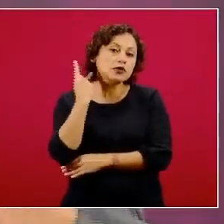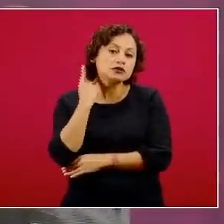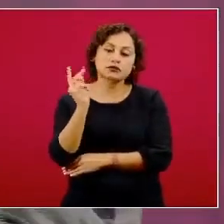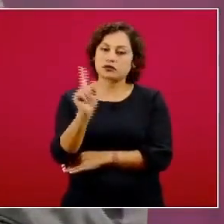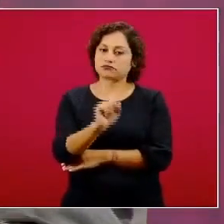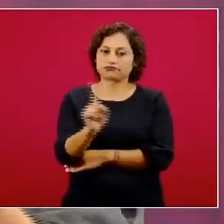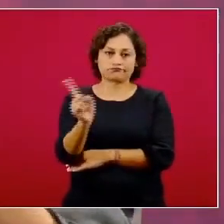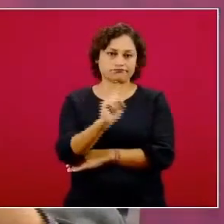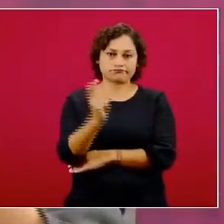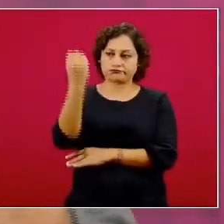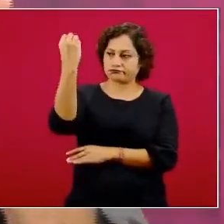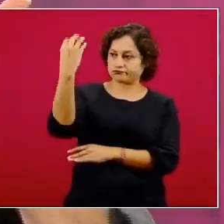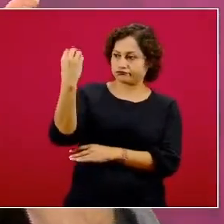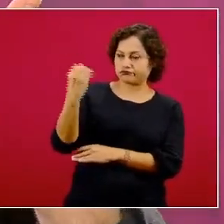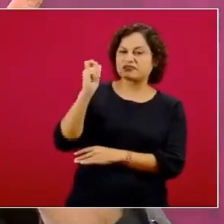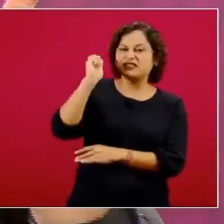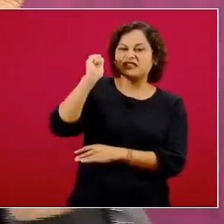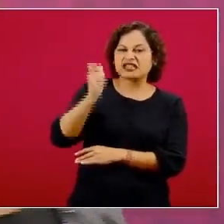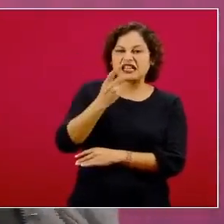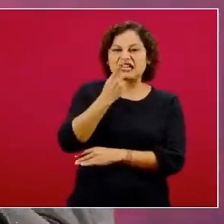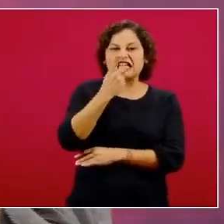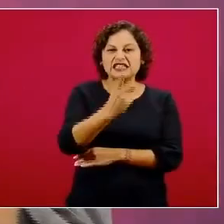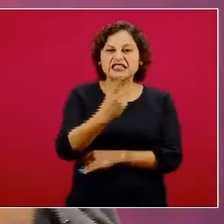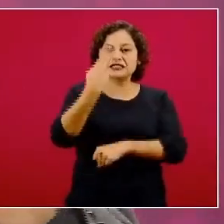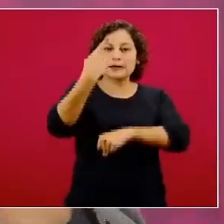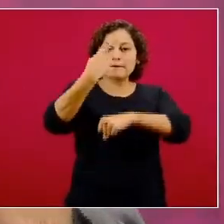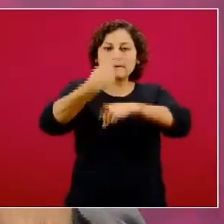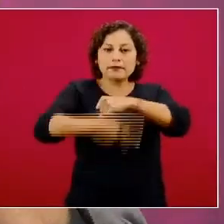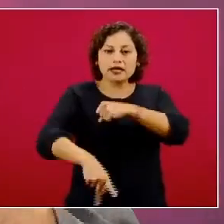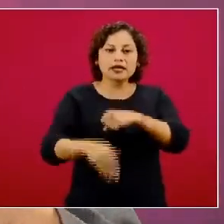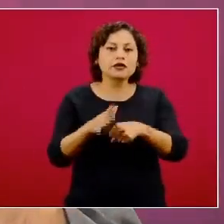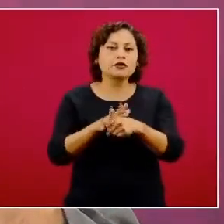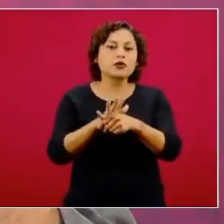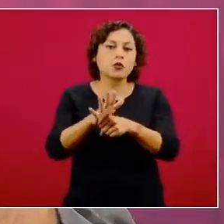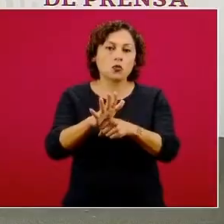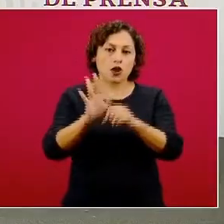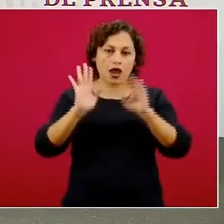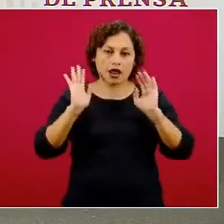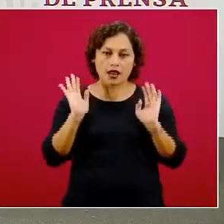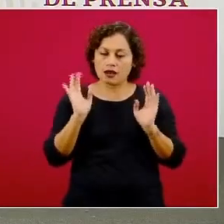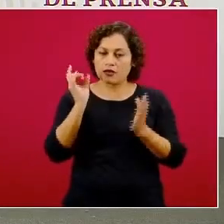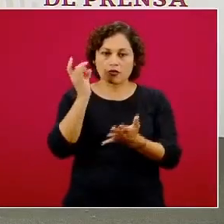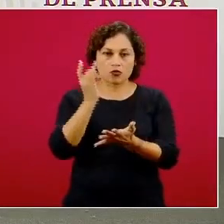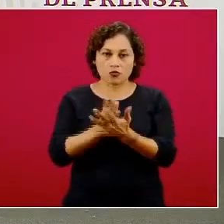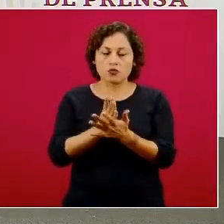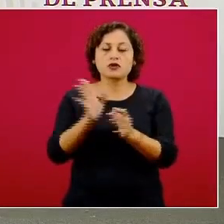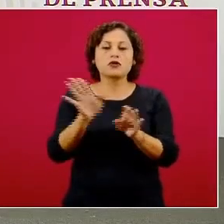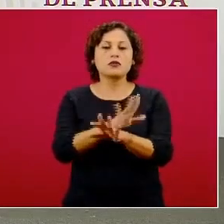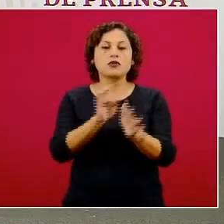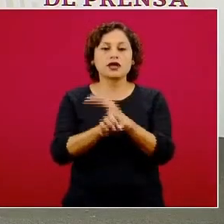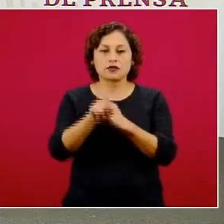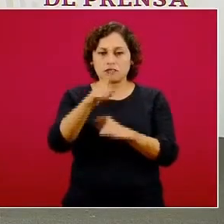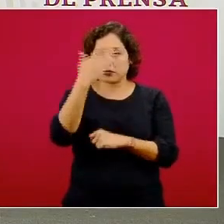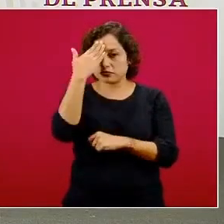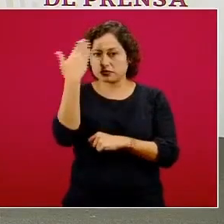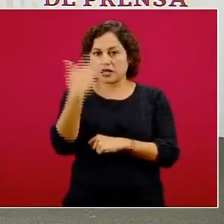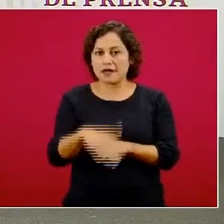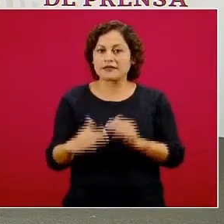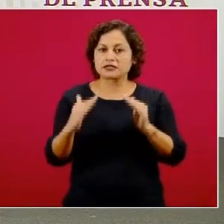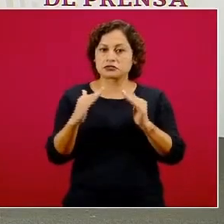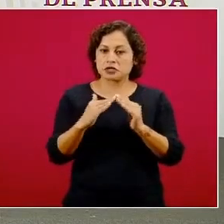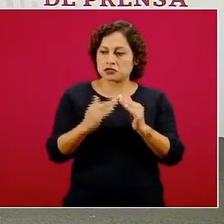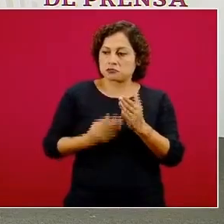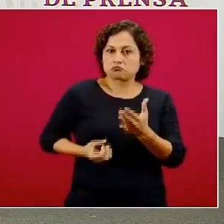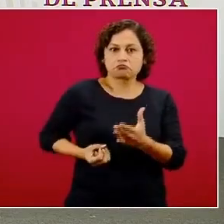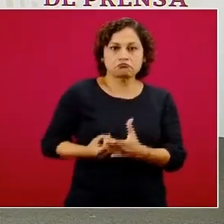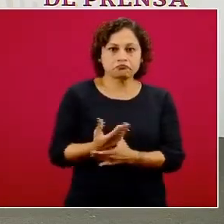uno sale de su casa y no lleva a cabo las medidas básicas de